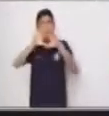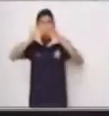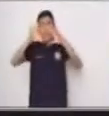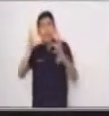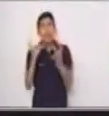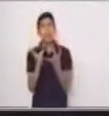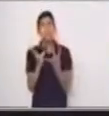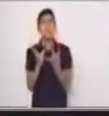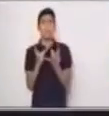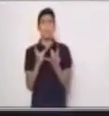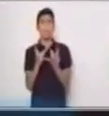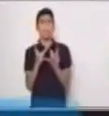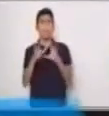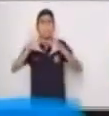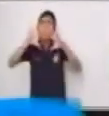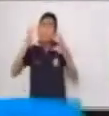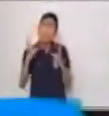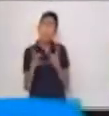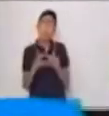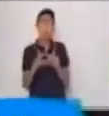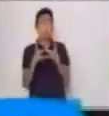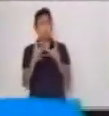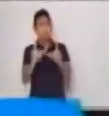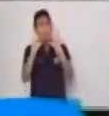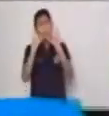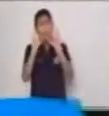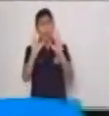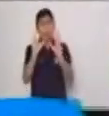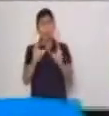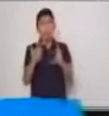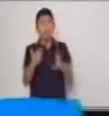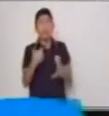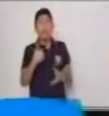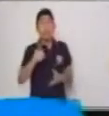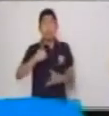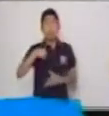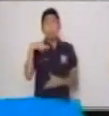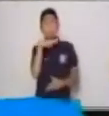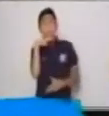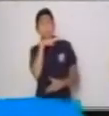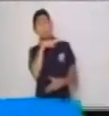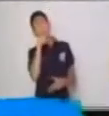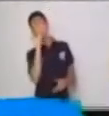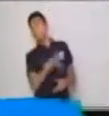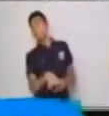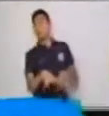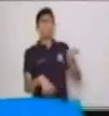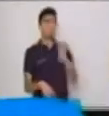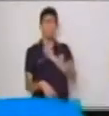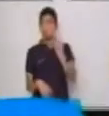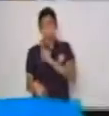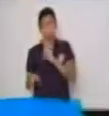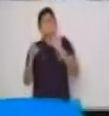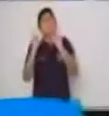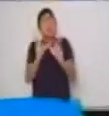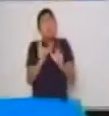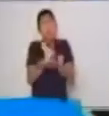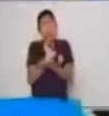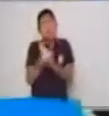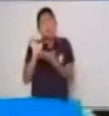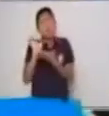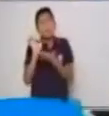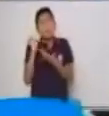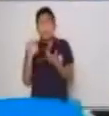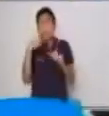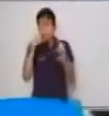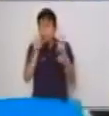muy bueno cuidar nuestro planeta, no tirando basura, ¿verdad? Entonces, pero también